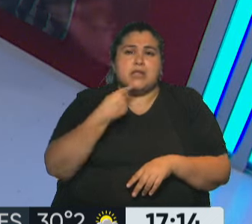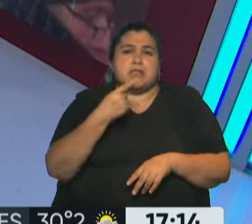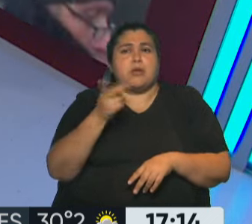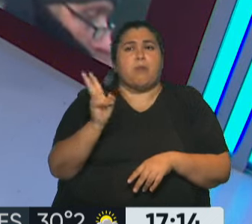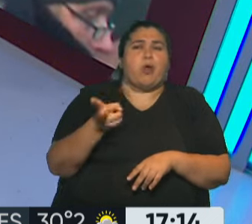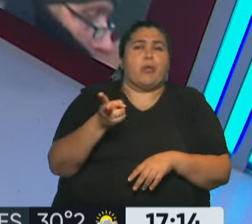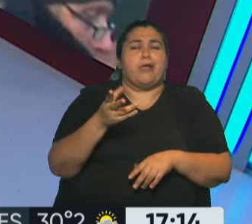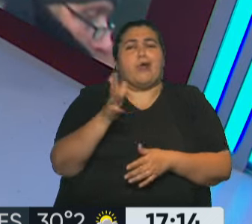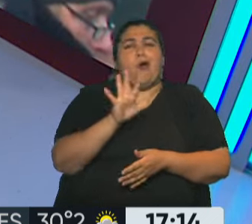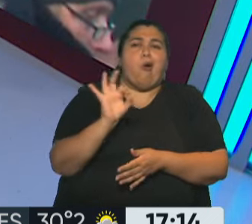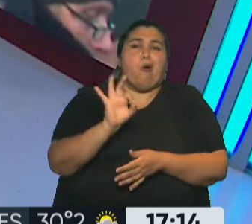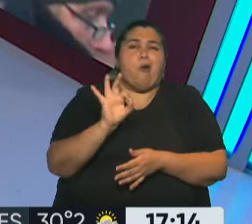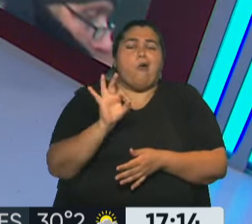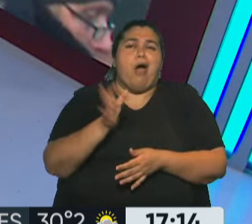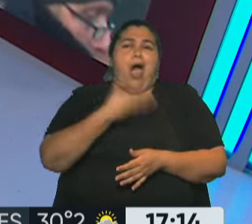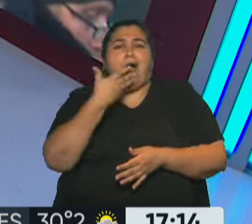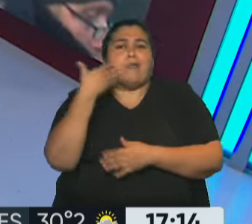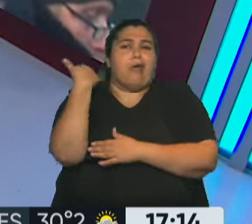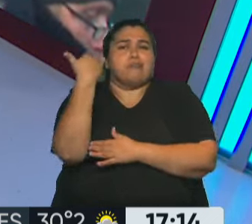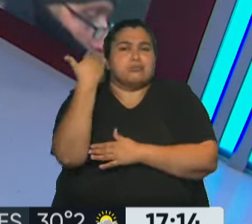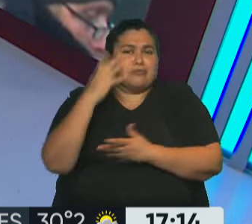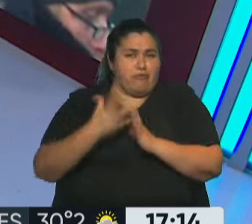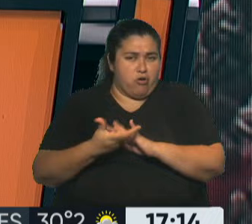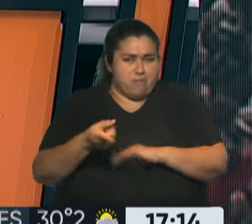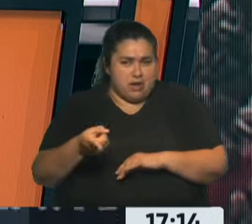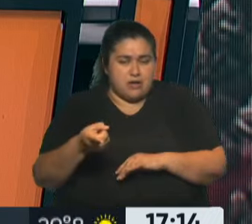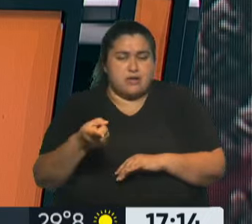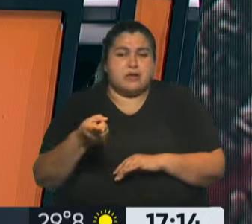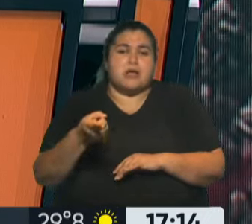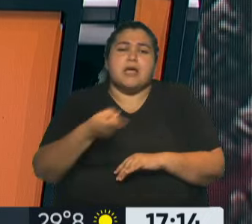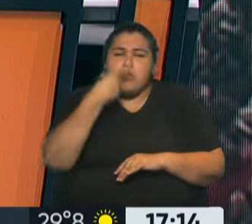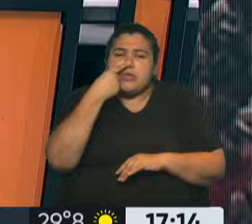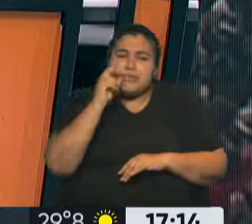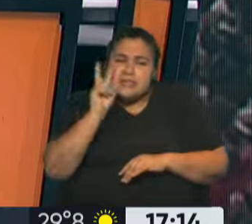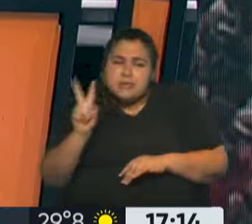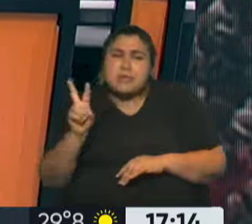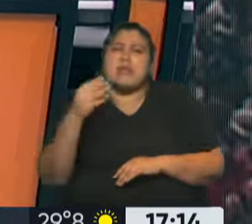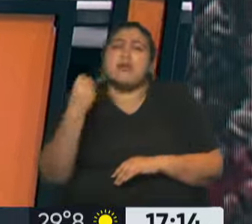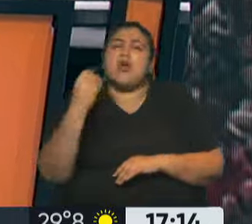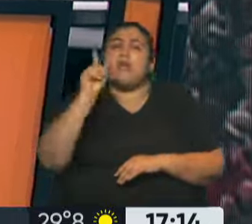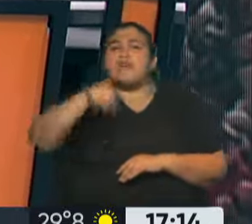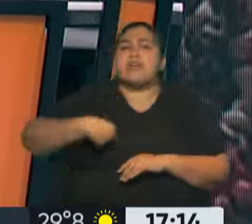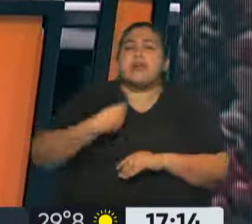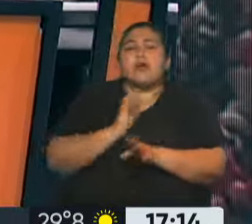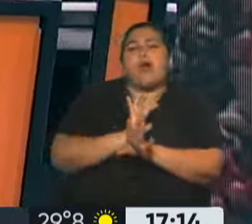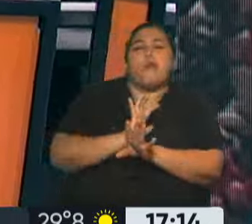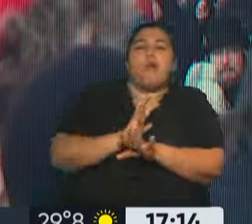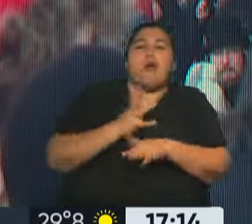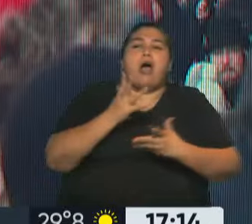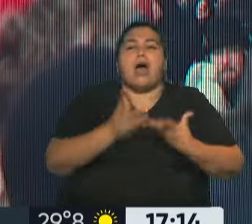tener este tipo de discursos, algo que se da interesante es que existe lo que se suele denominar como cordón sanitario, que es